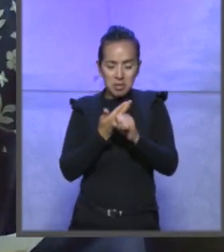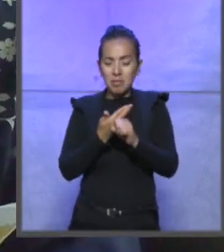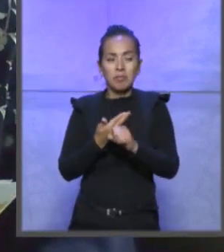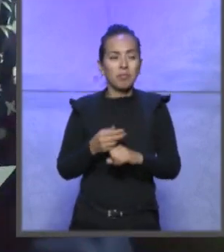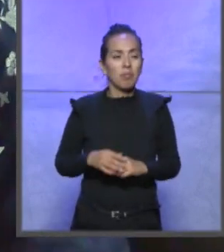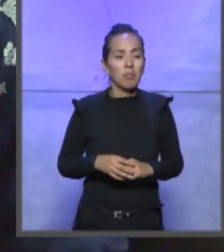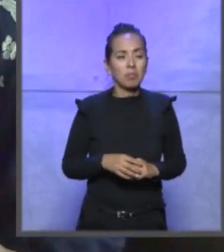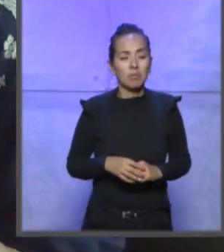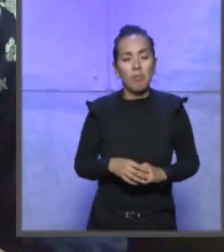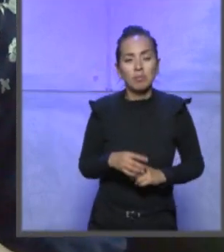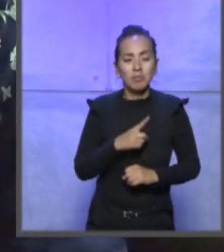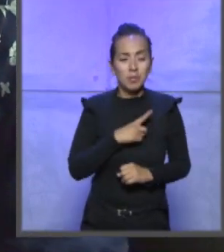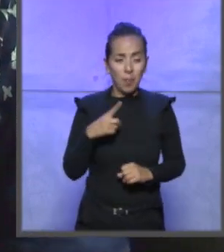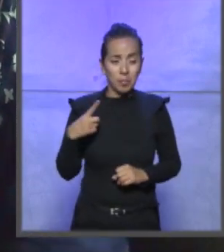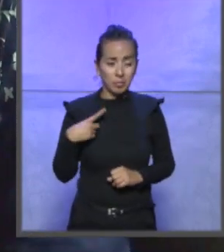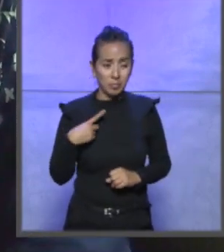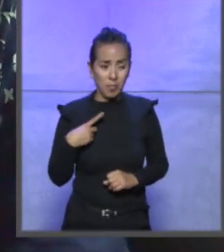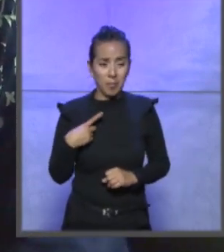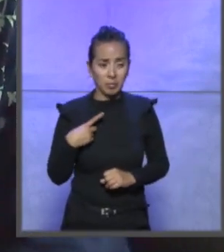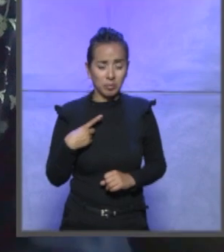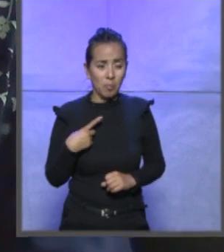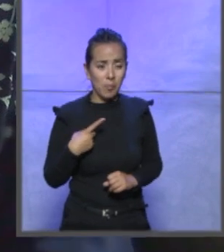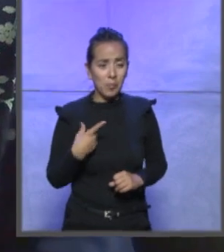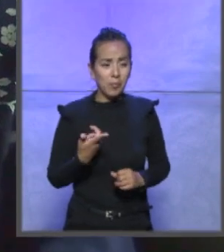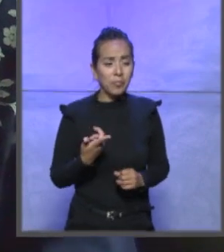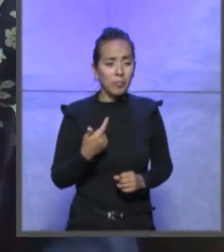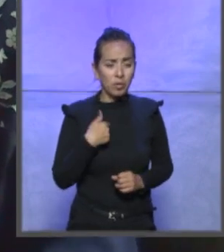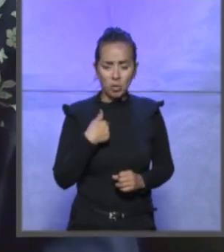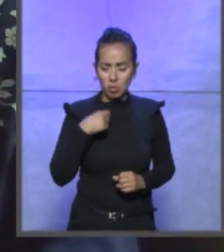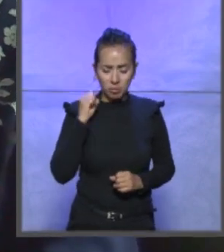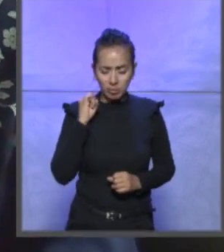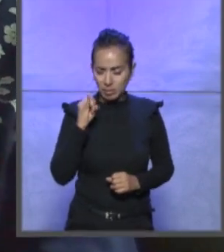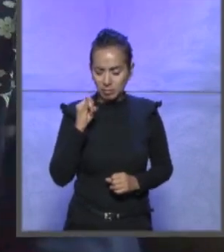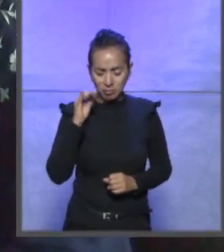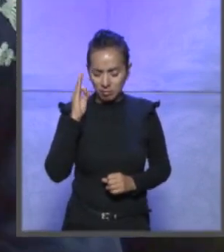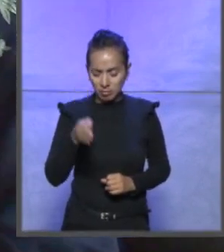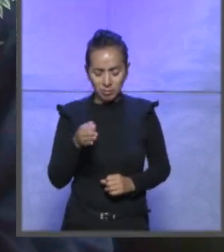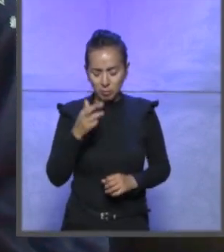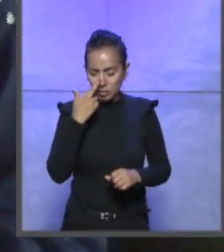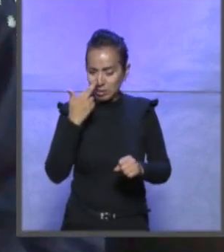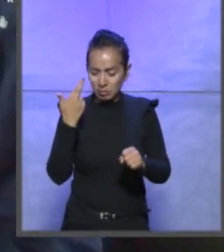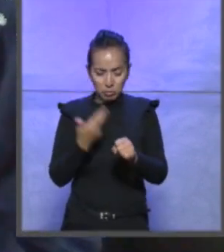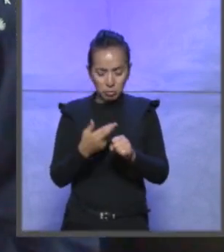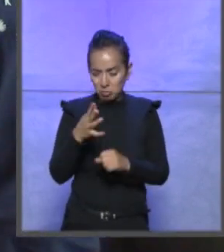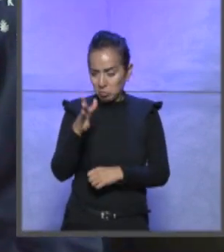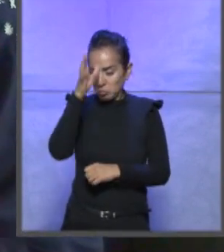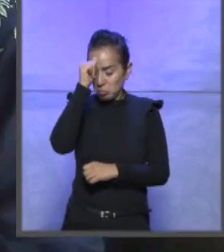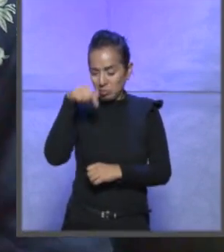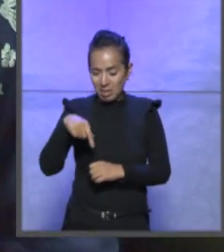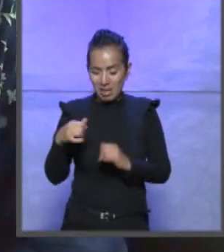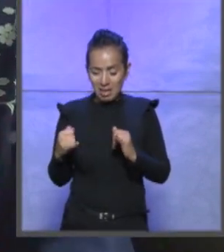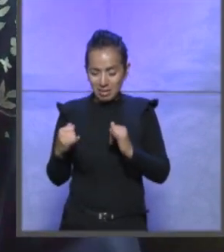perfectamente a colación y debemos, creo, por lo pronto yo así lo acepto como un compromiso del